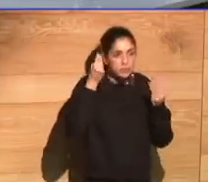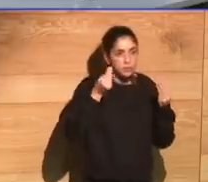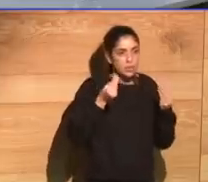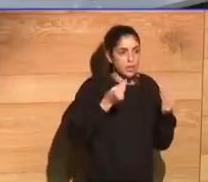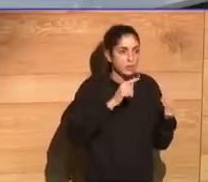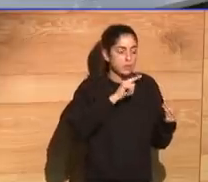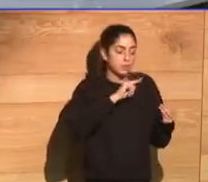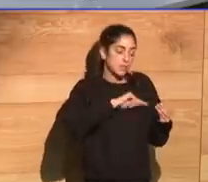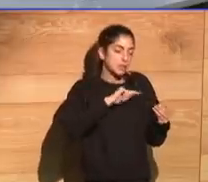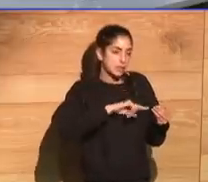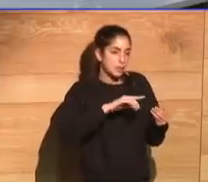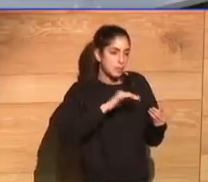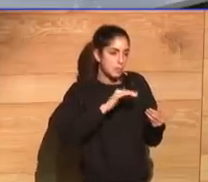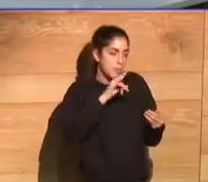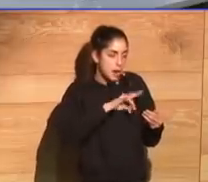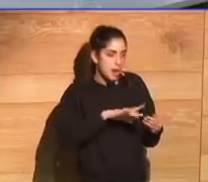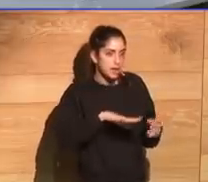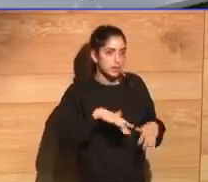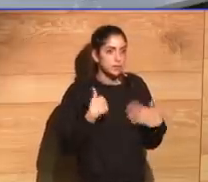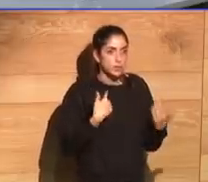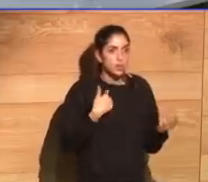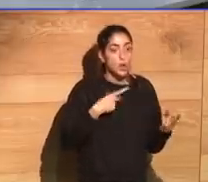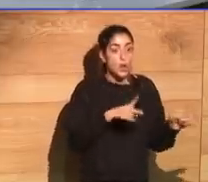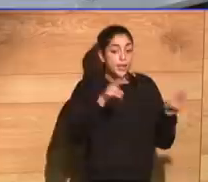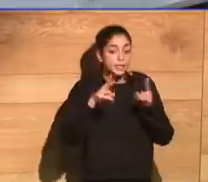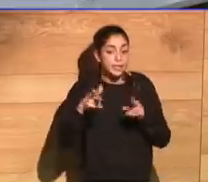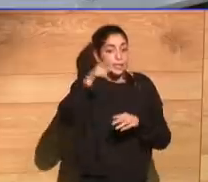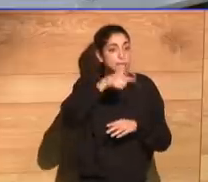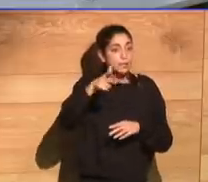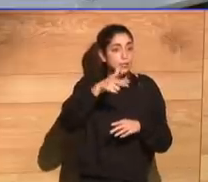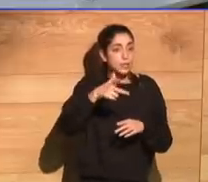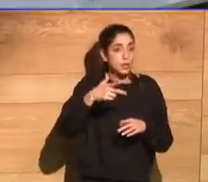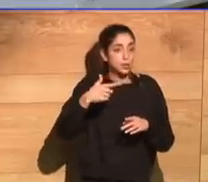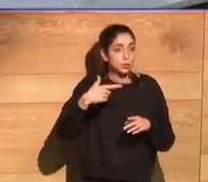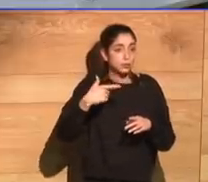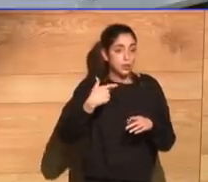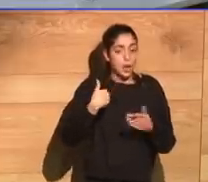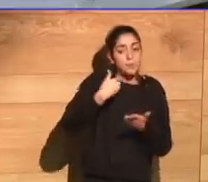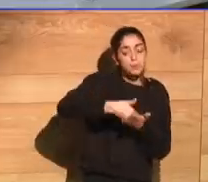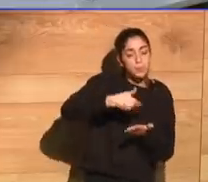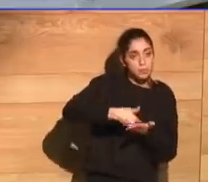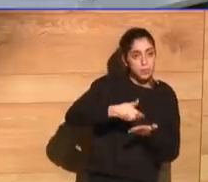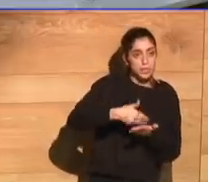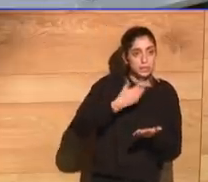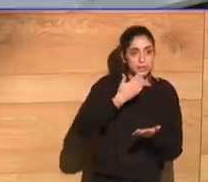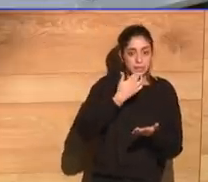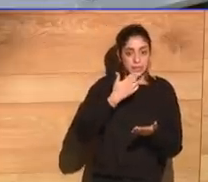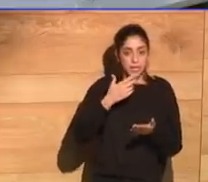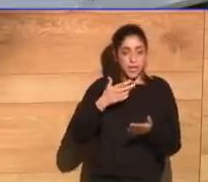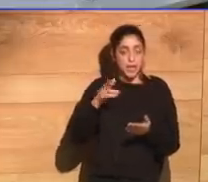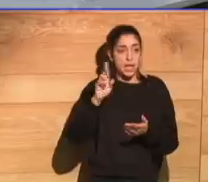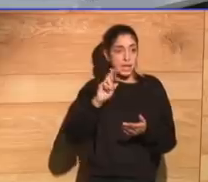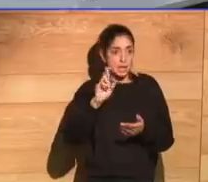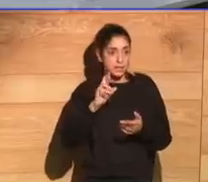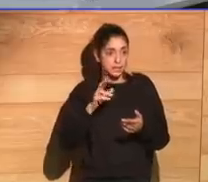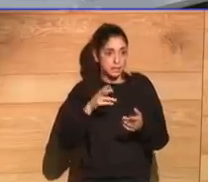ejemplo, dijo: yo no ruedo las escenas adicionales que me están pidiendo si no las rueda Richard Donner. Y la